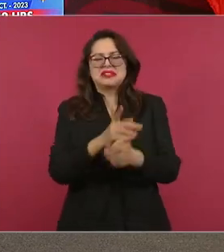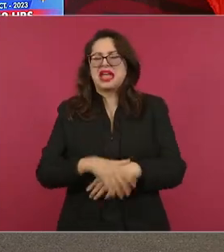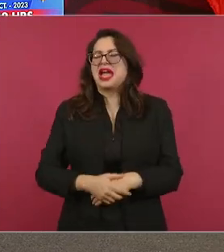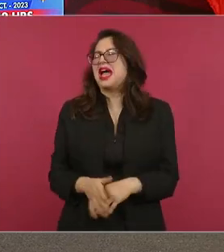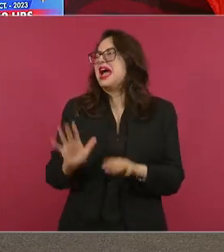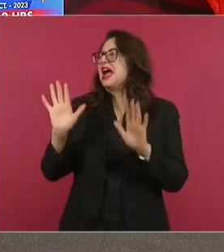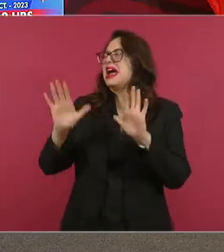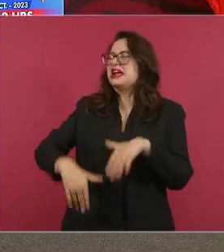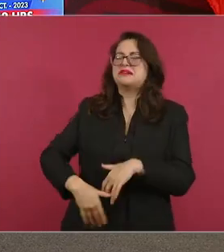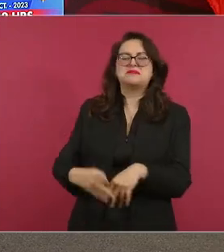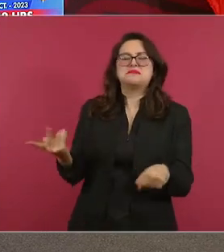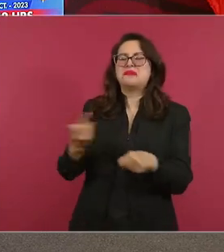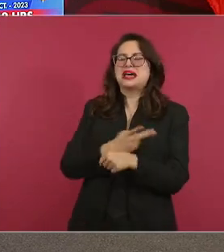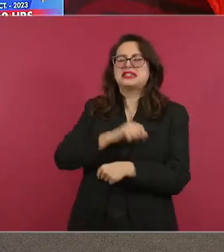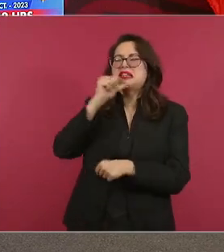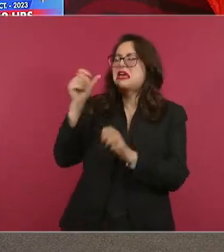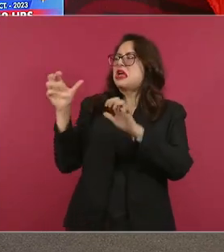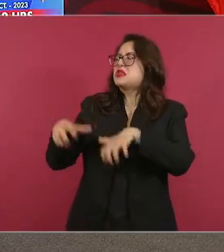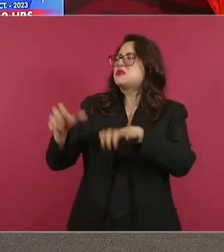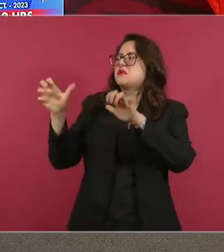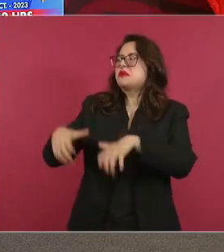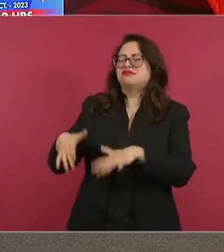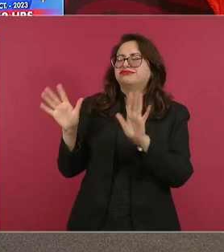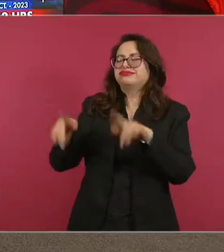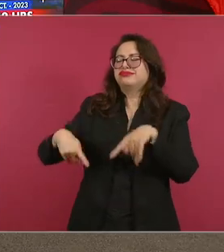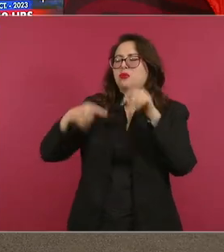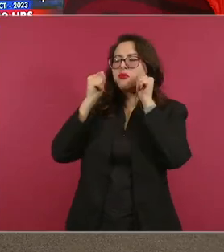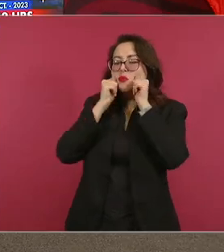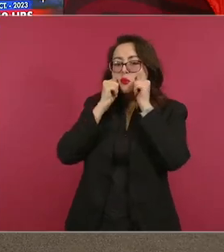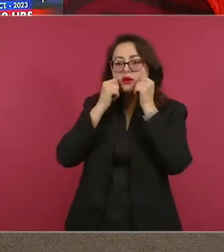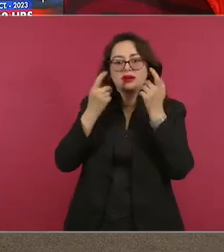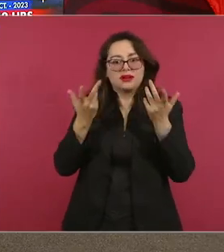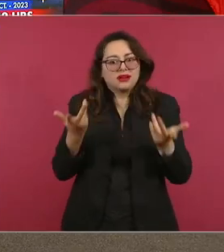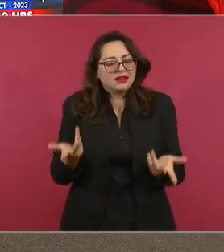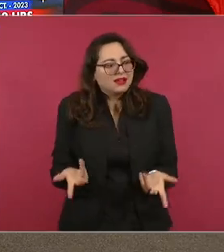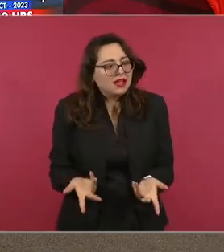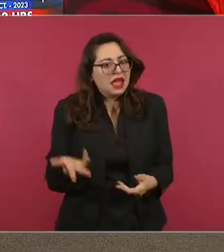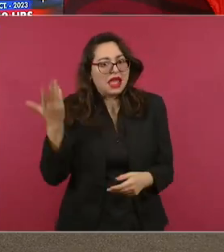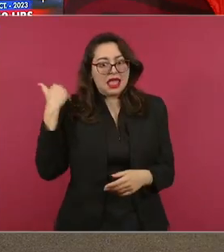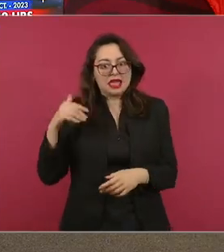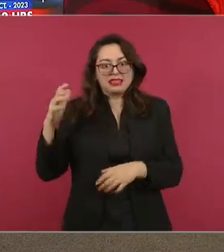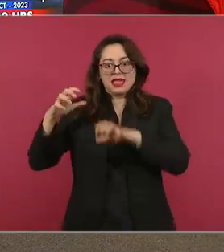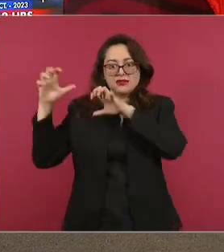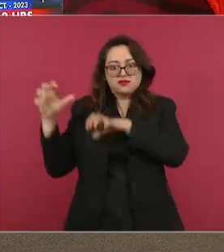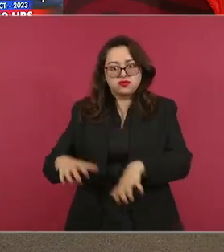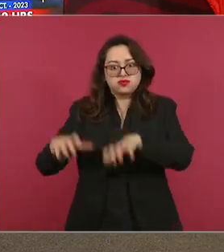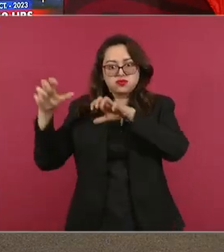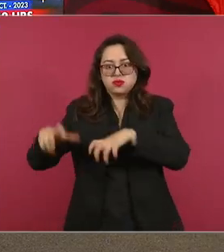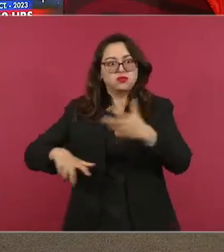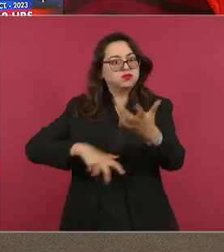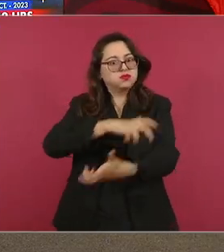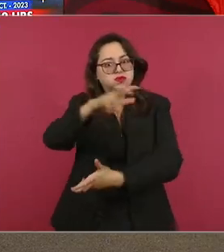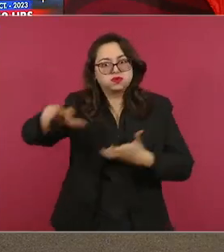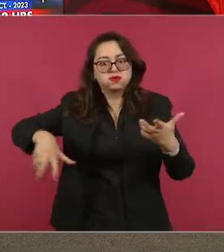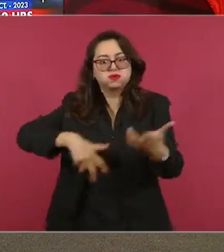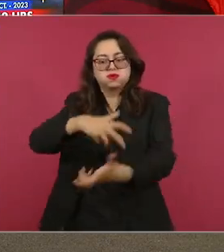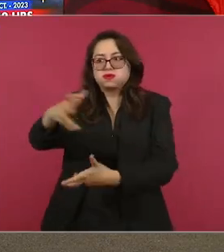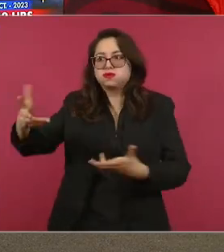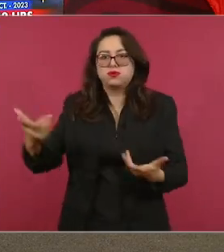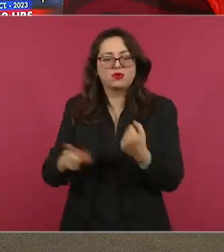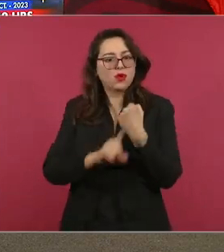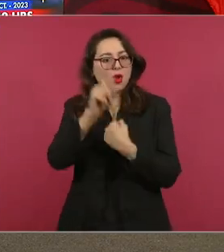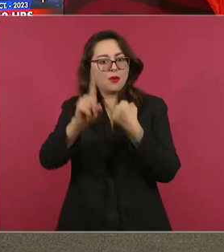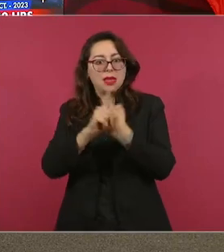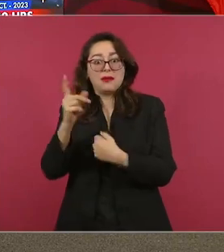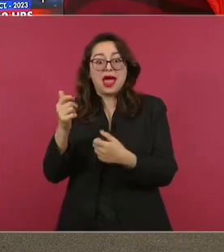Max y que esperarían también a Otis. Cabe destacar que Max dejó pues grandes desastres como tormenta tropical.